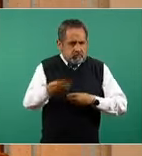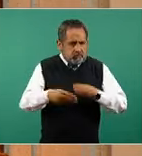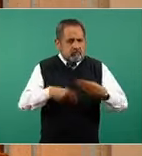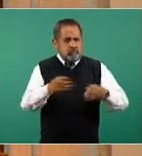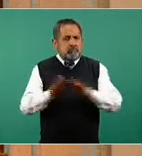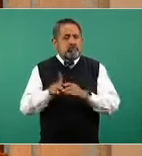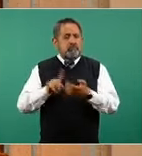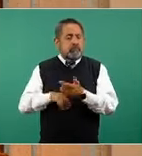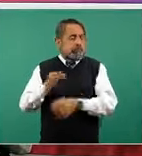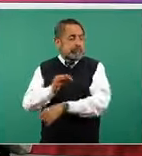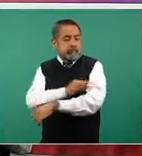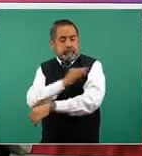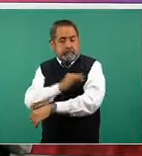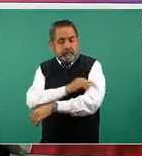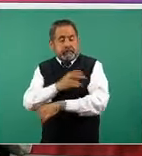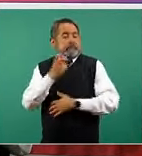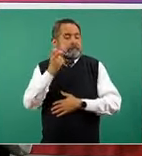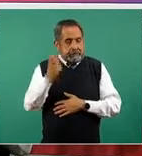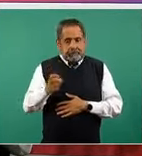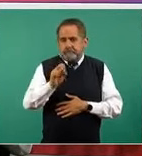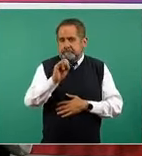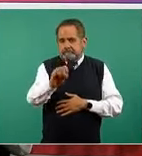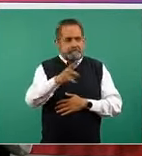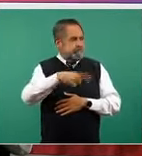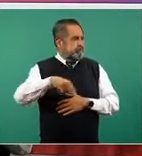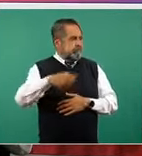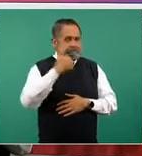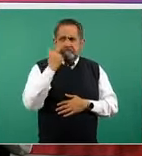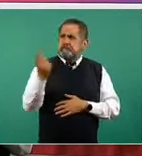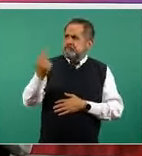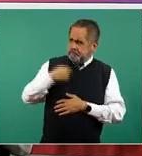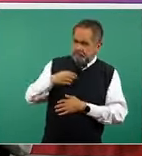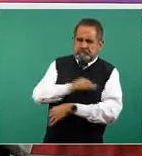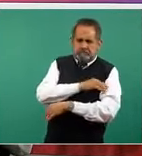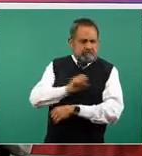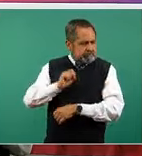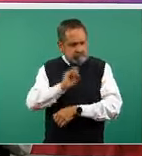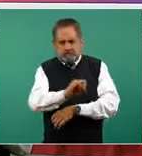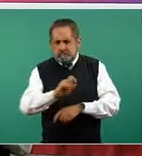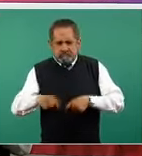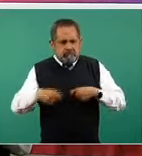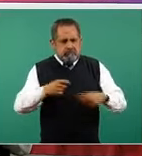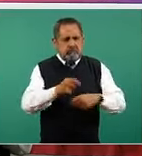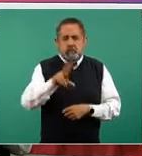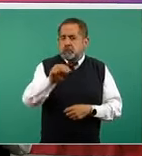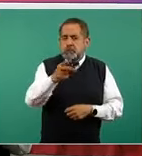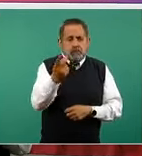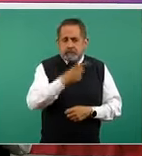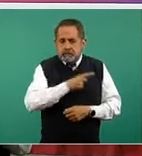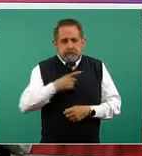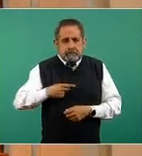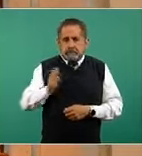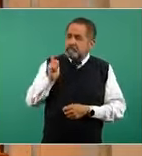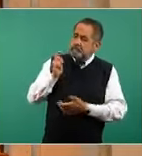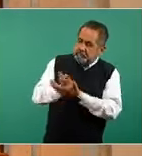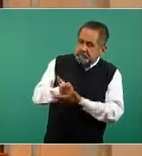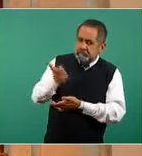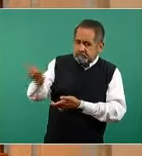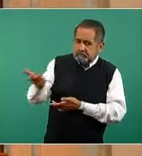tanto la vacuna tendrá el acceso para toda la población mexicana, sin que ésta tenga que pagar por ninguna de